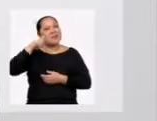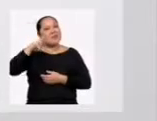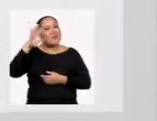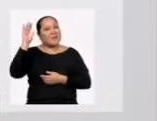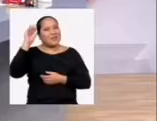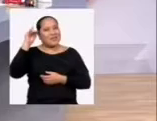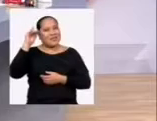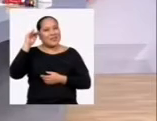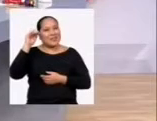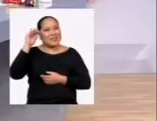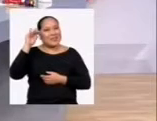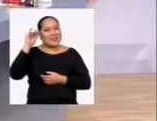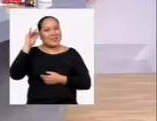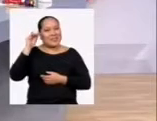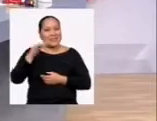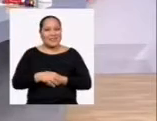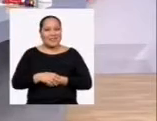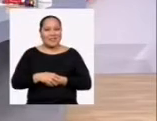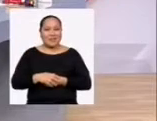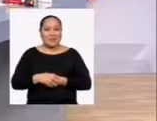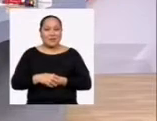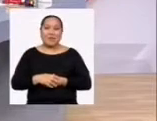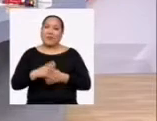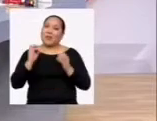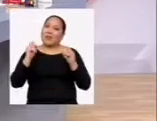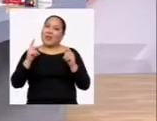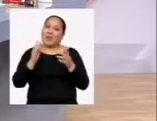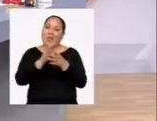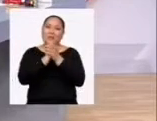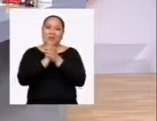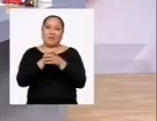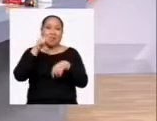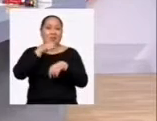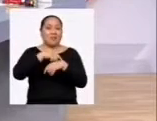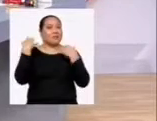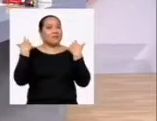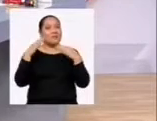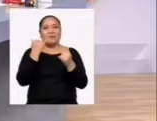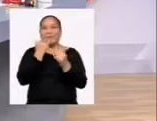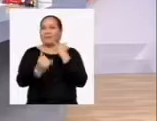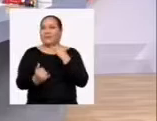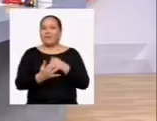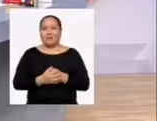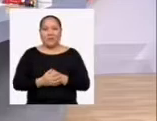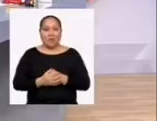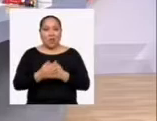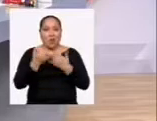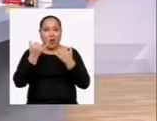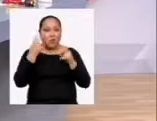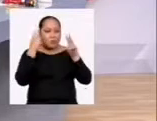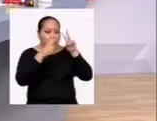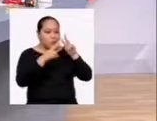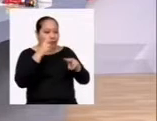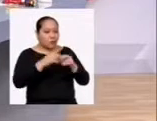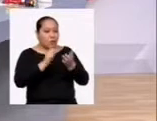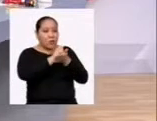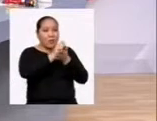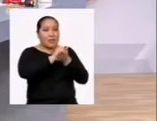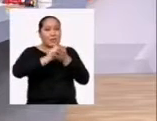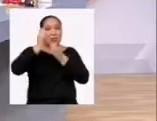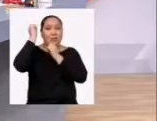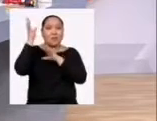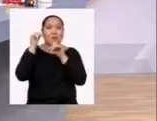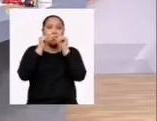Jeremis. Bueno, amigas y amigos, el tiempo se nos acabó. Hoy hemos revisado un texto expositivo